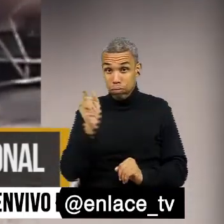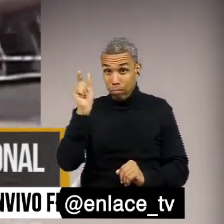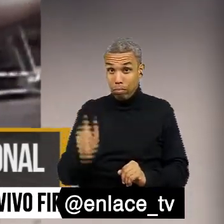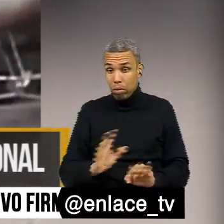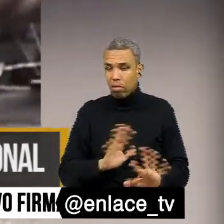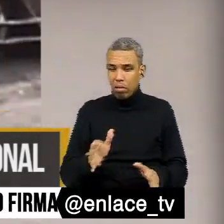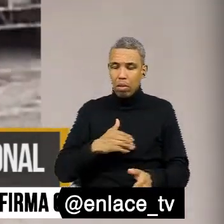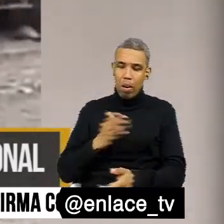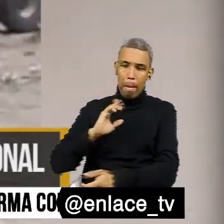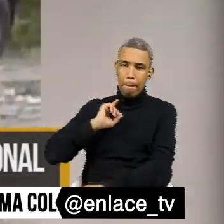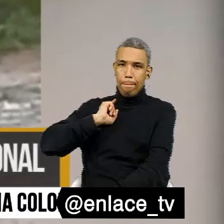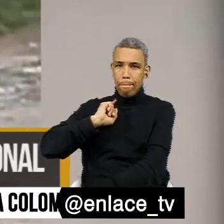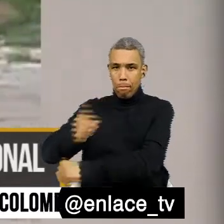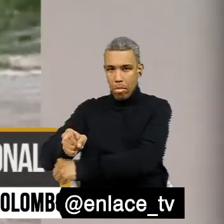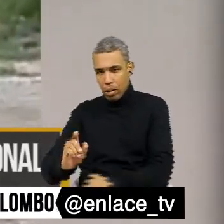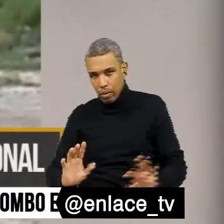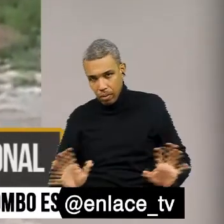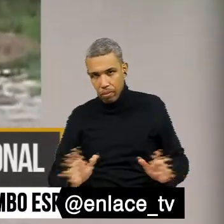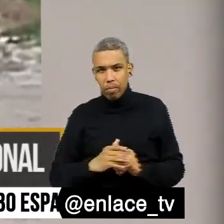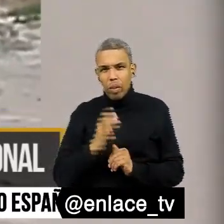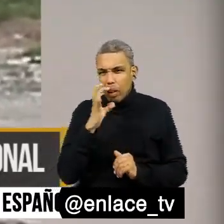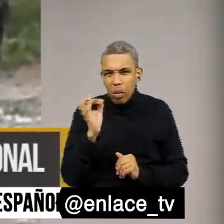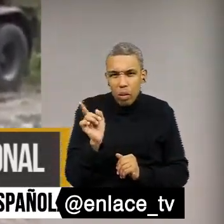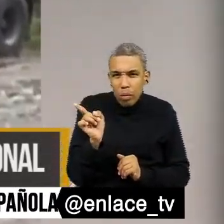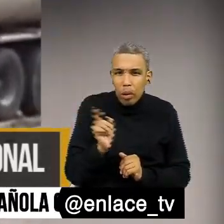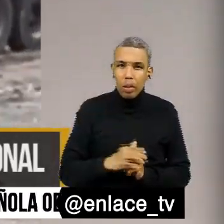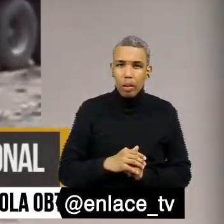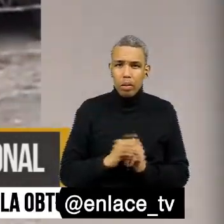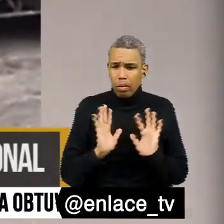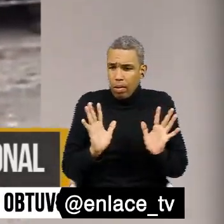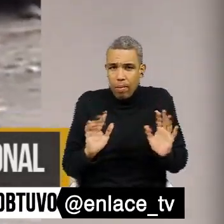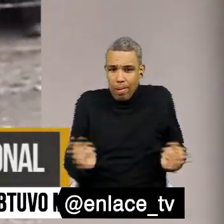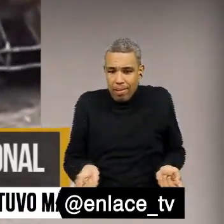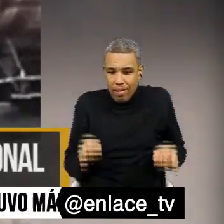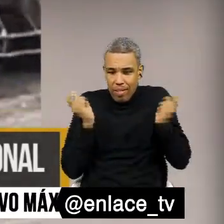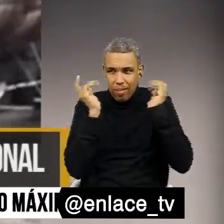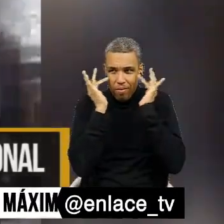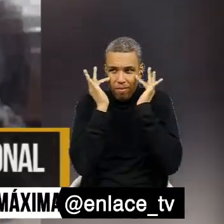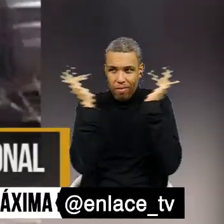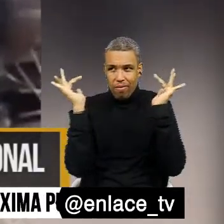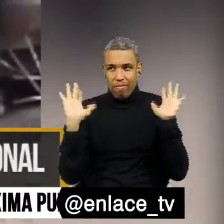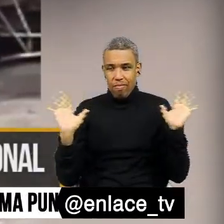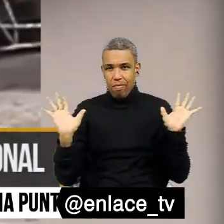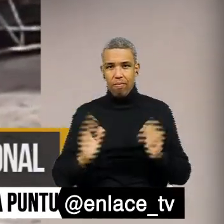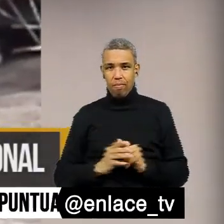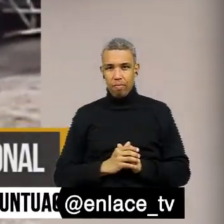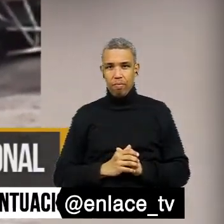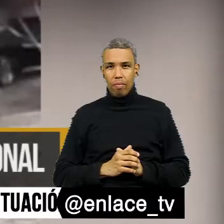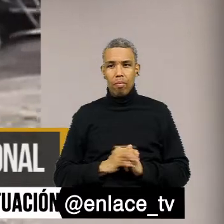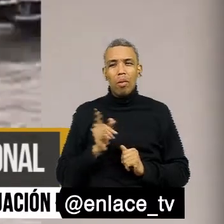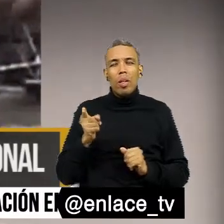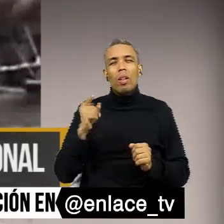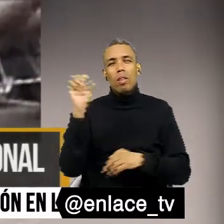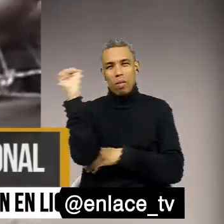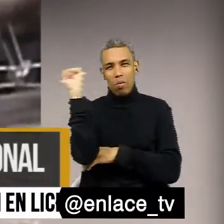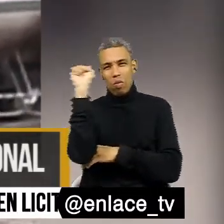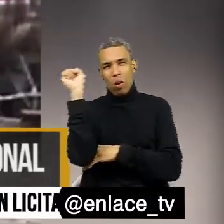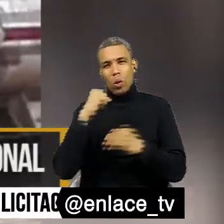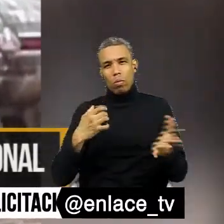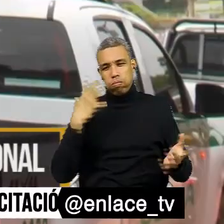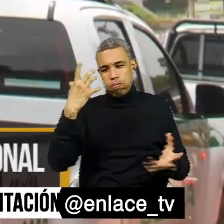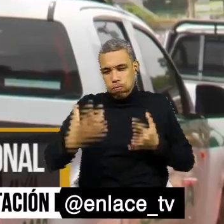autores de este hecho. De conductor, el hombre está ileso, no le pasó absolutamente nada, solamente la afectación fue hacia el vehículo.